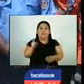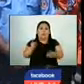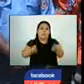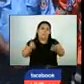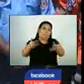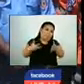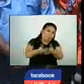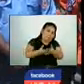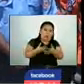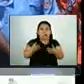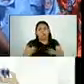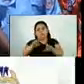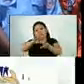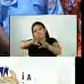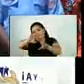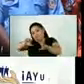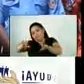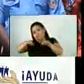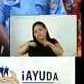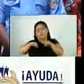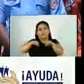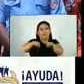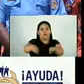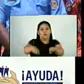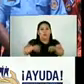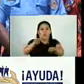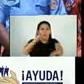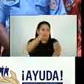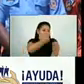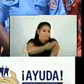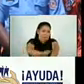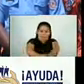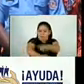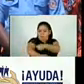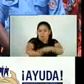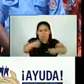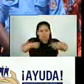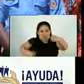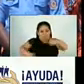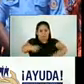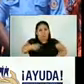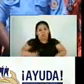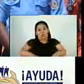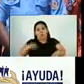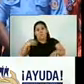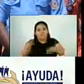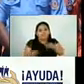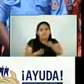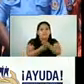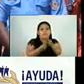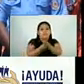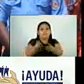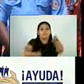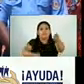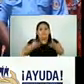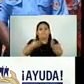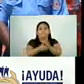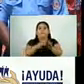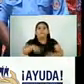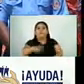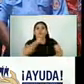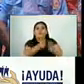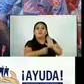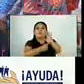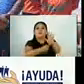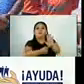las estadísticas de fallecidos, ni en las de lesionados, ni sumen a estos accidentes de tránsito que ahora estamos dando cuenta.